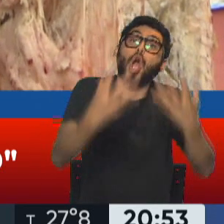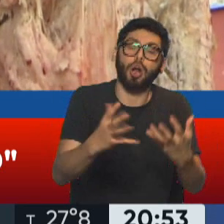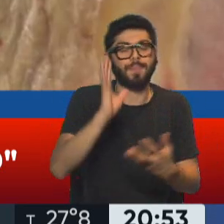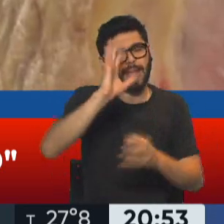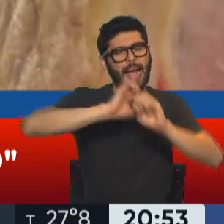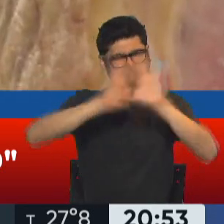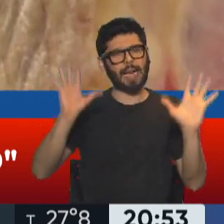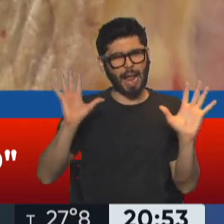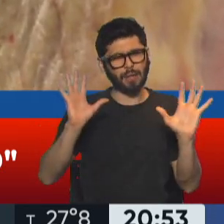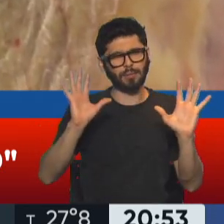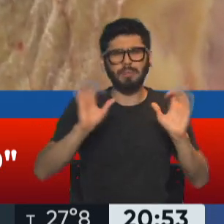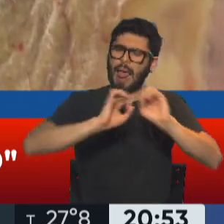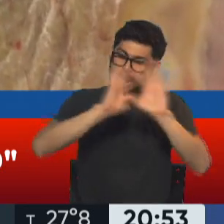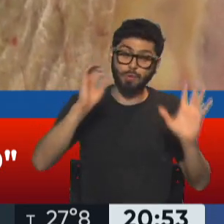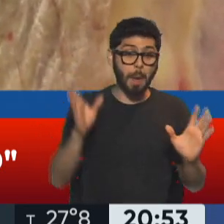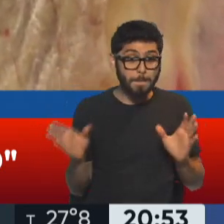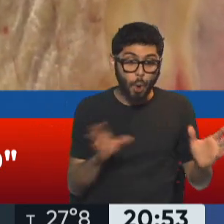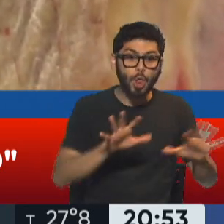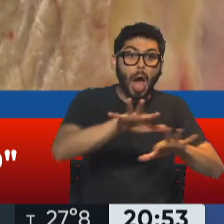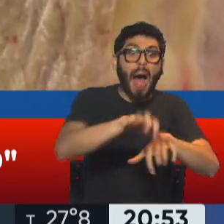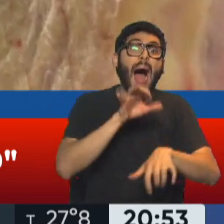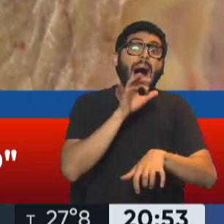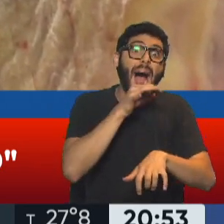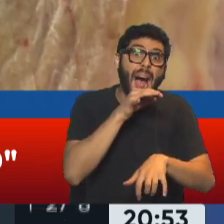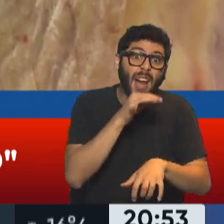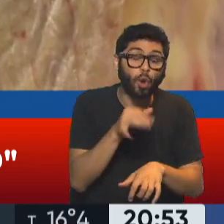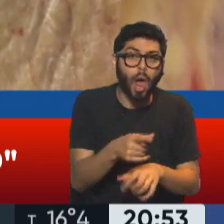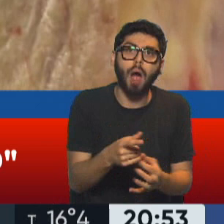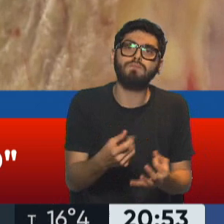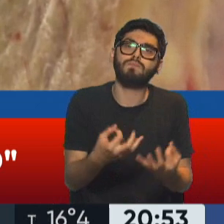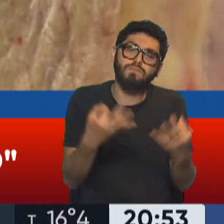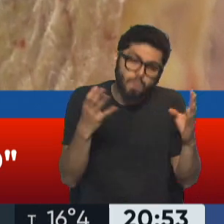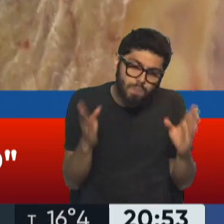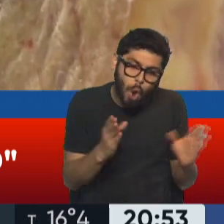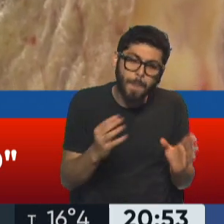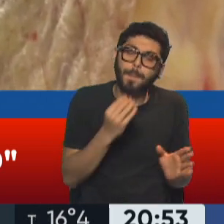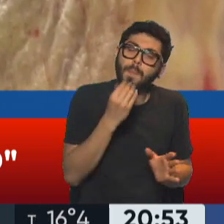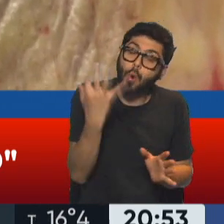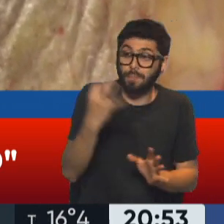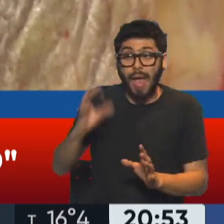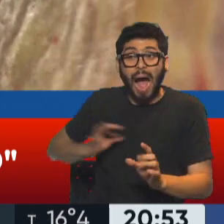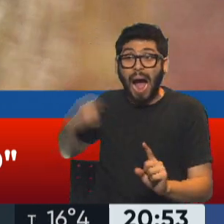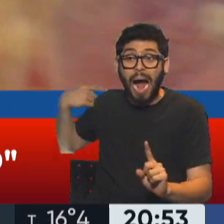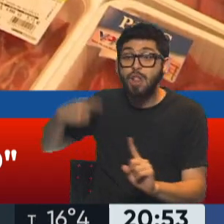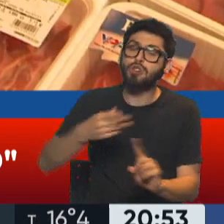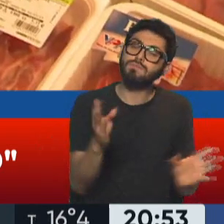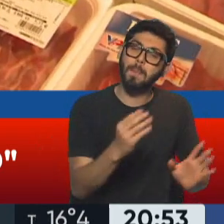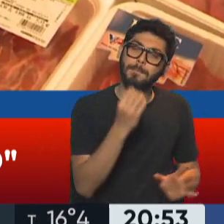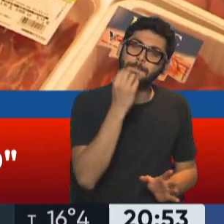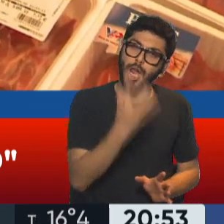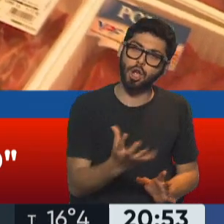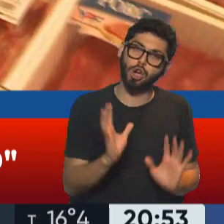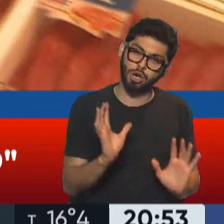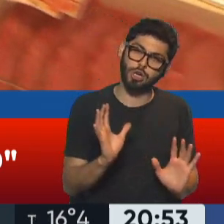estamos pasando un buen momento agrícola y ganadero en la República Argentina, tal vez el mejor de las últimas décadas. Y eso no